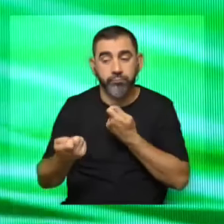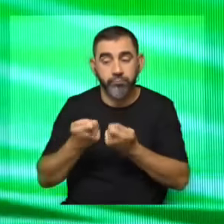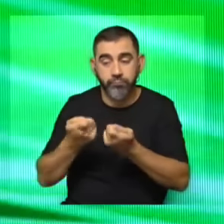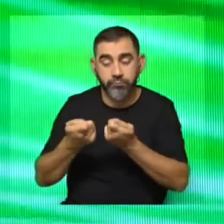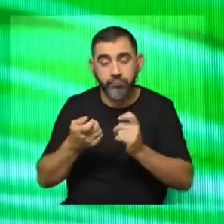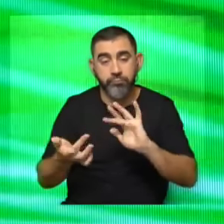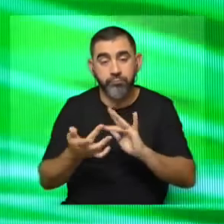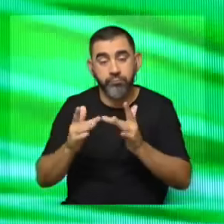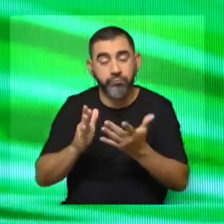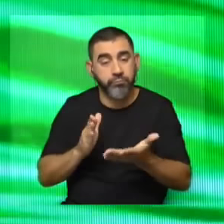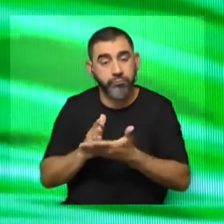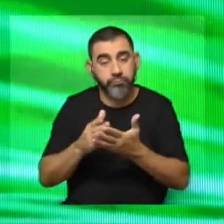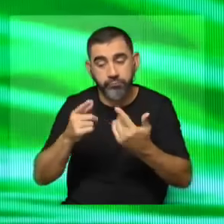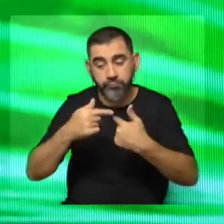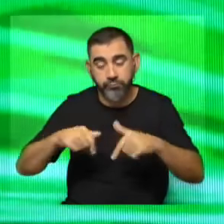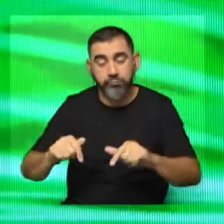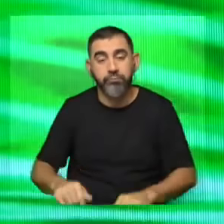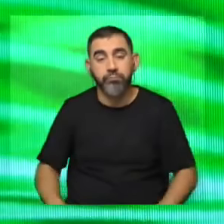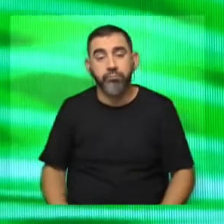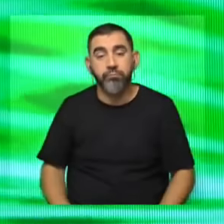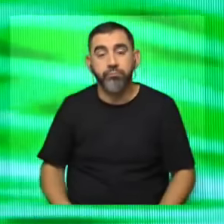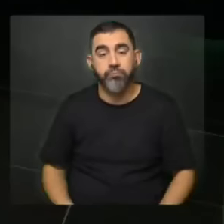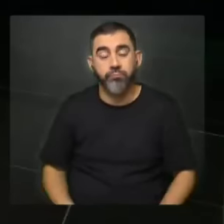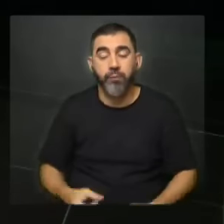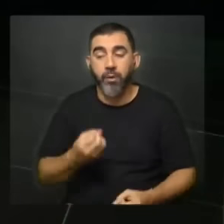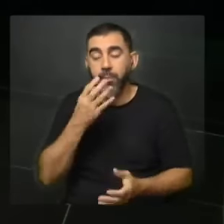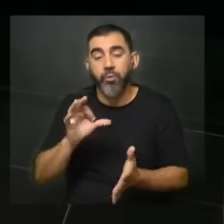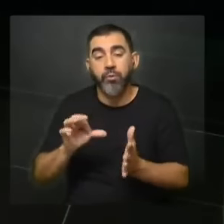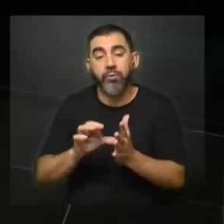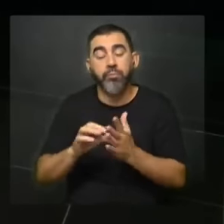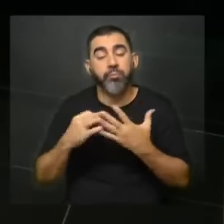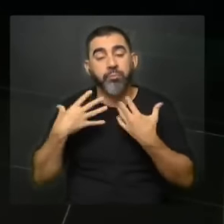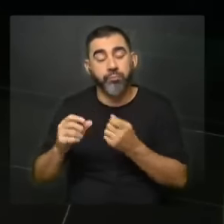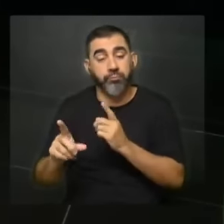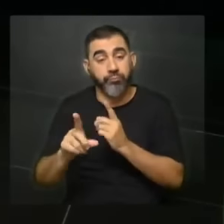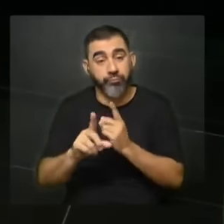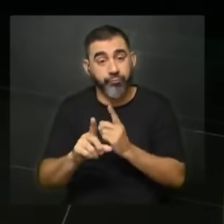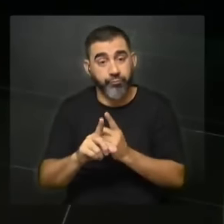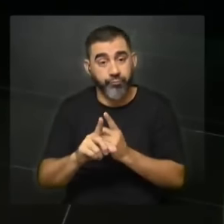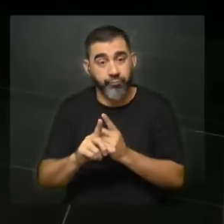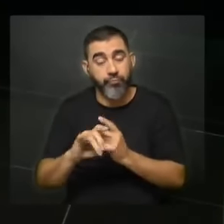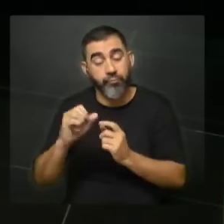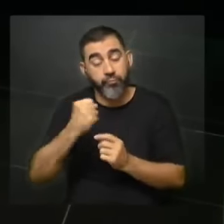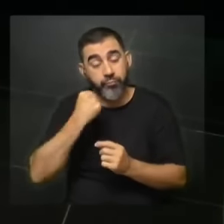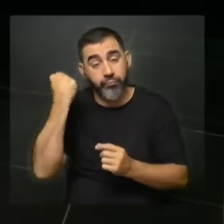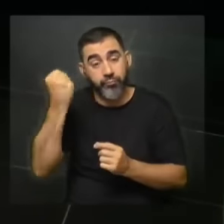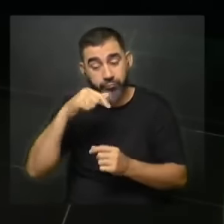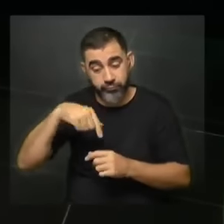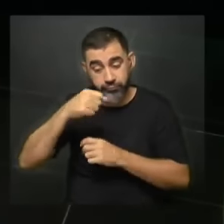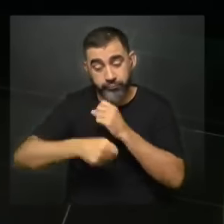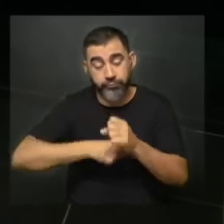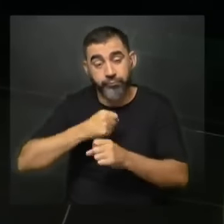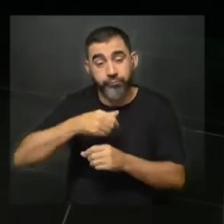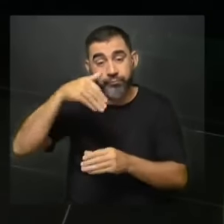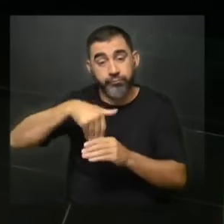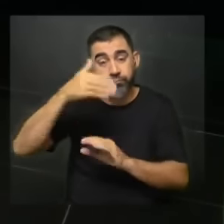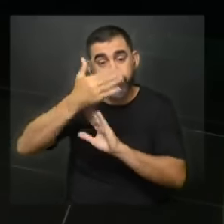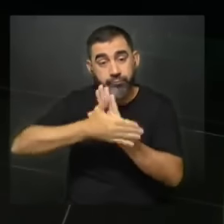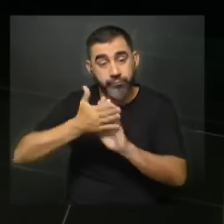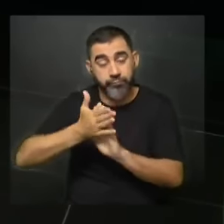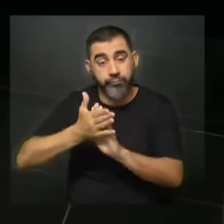contacto permanente con nosotros hay que atender mejor al sistema sanitario bueno eh es importante este año hay elecciones nacionales y